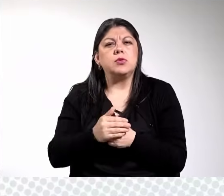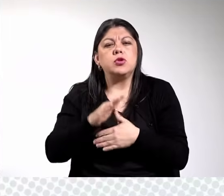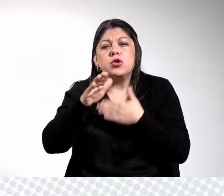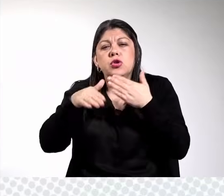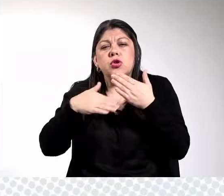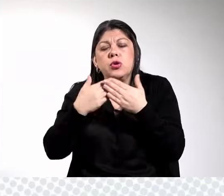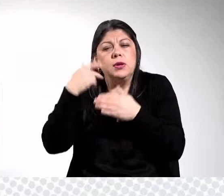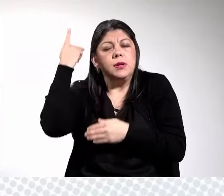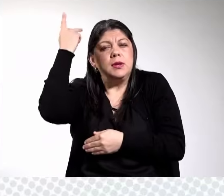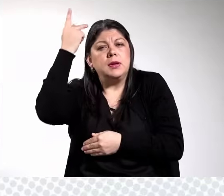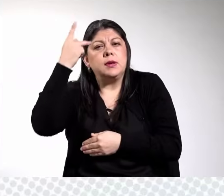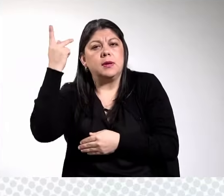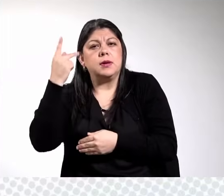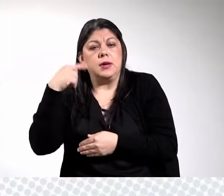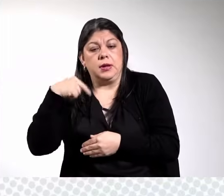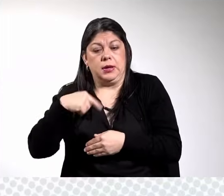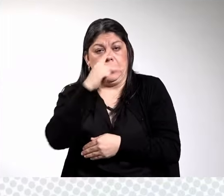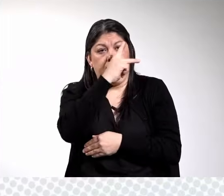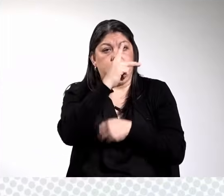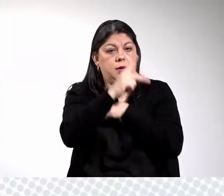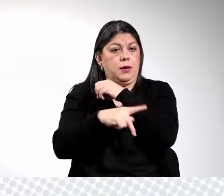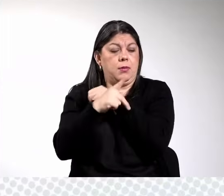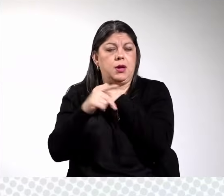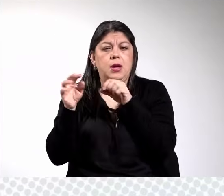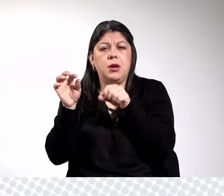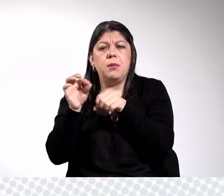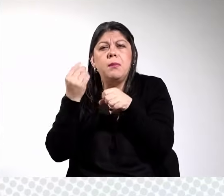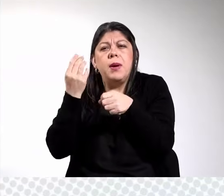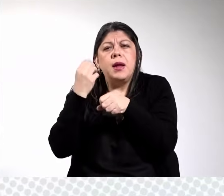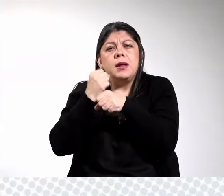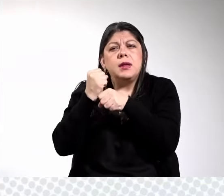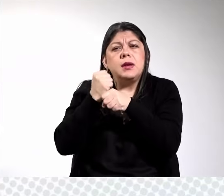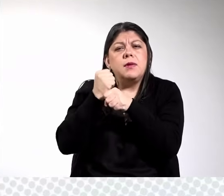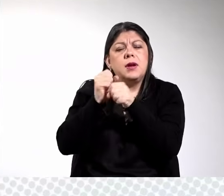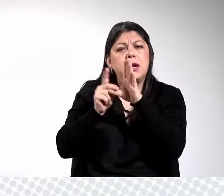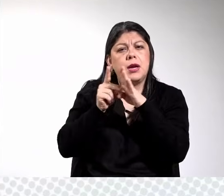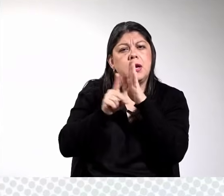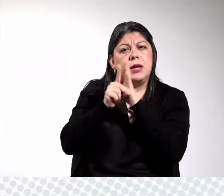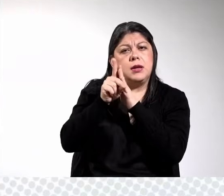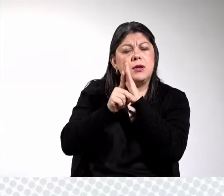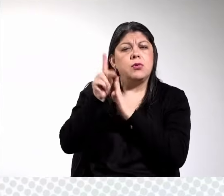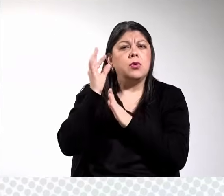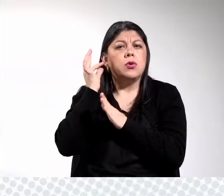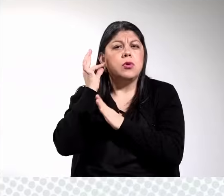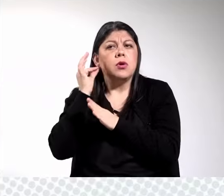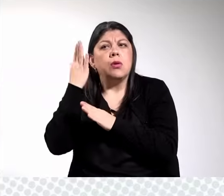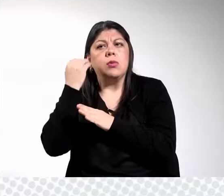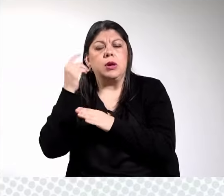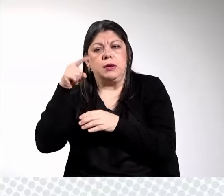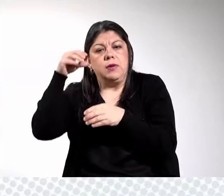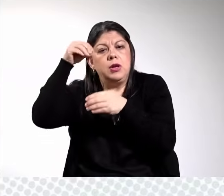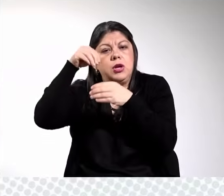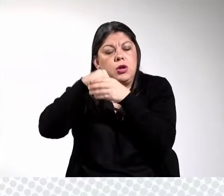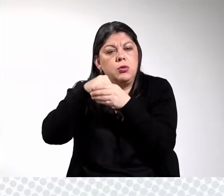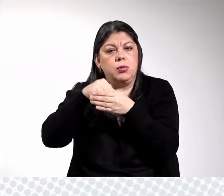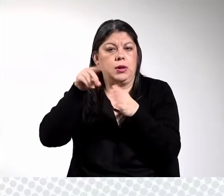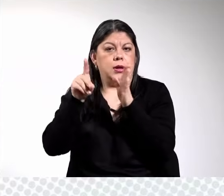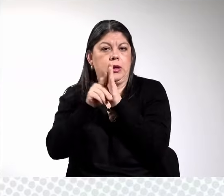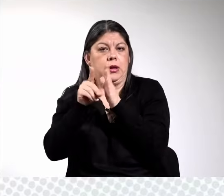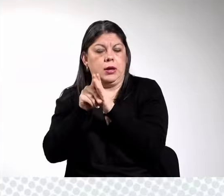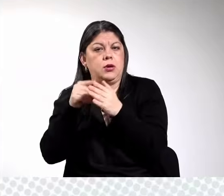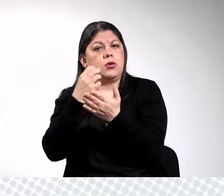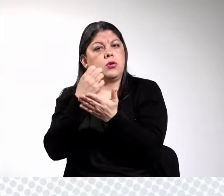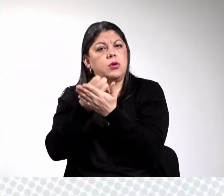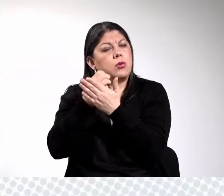las políticas que tiene este país en función del desarrollo de las mujeres, porque tienen que haber derechos económicos